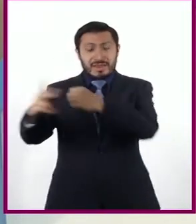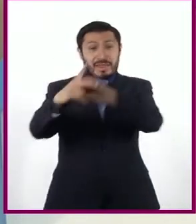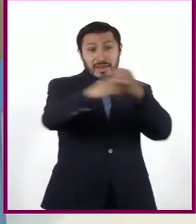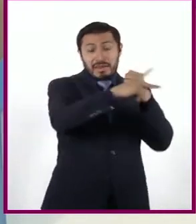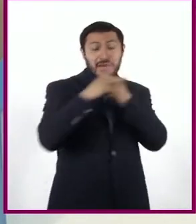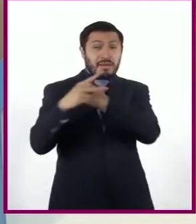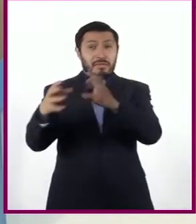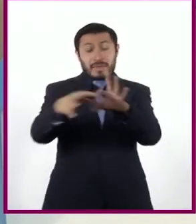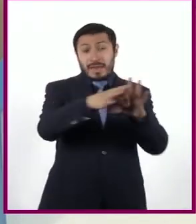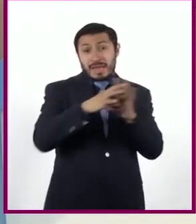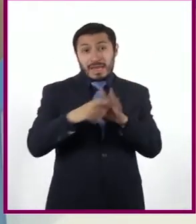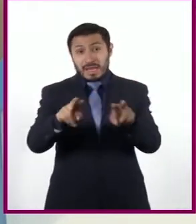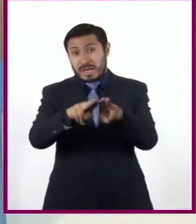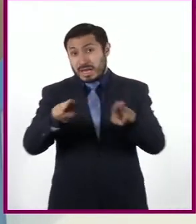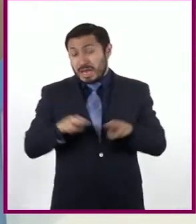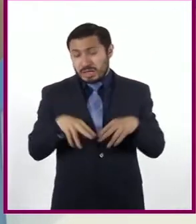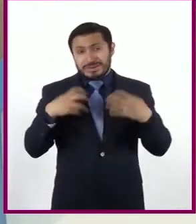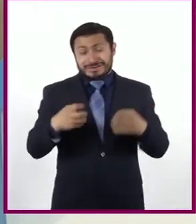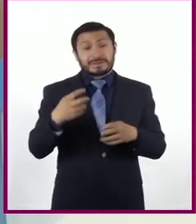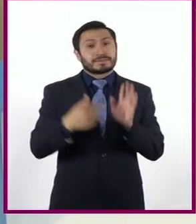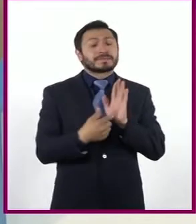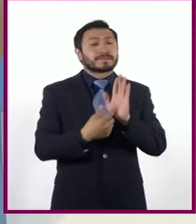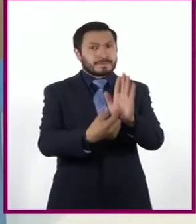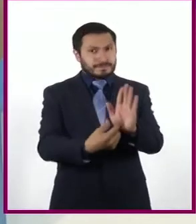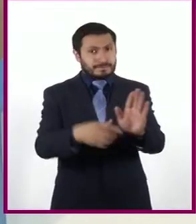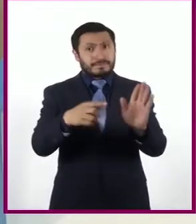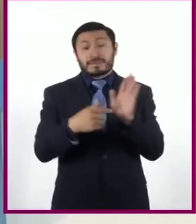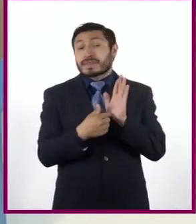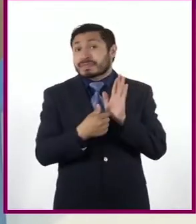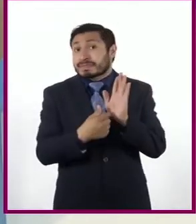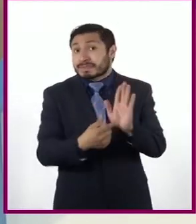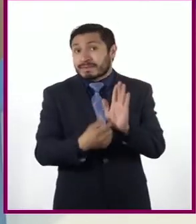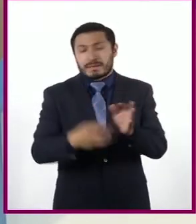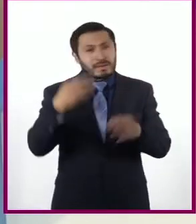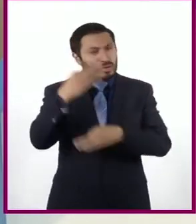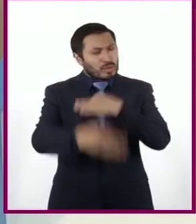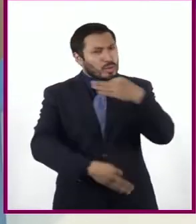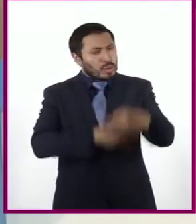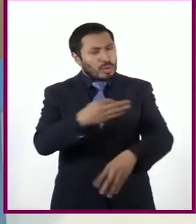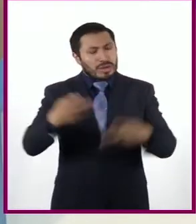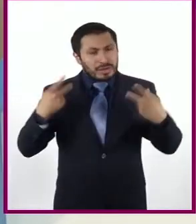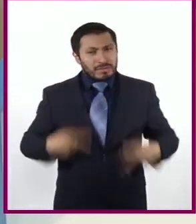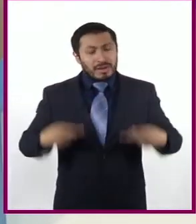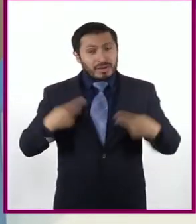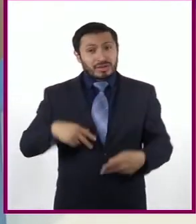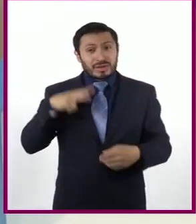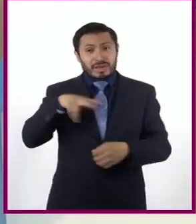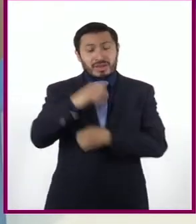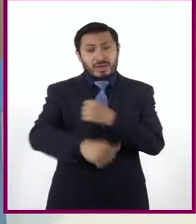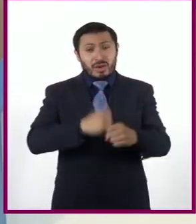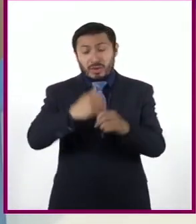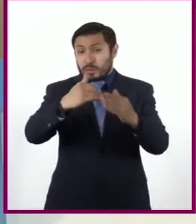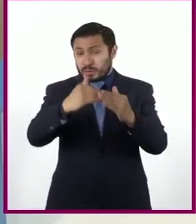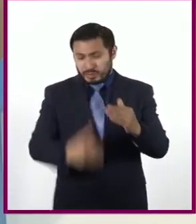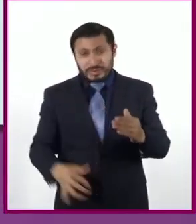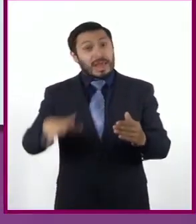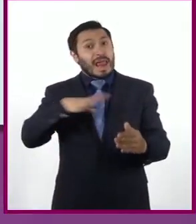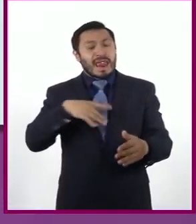se señala de manera general que todas las personas menores de 18 años tienen, entre otros